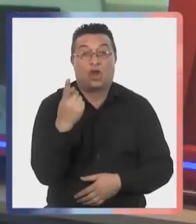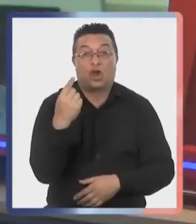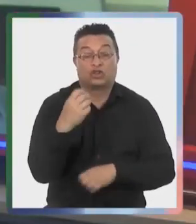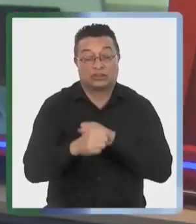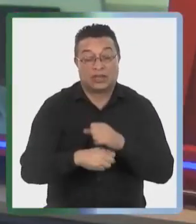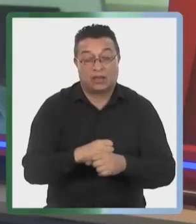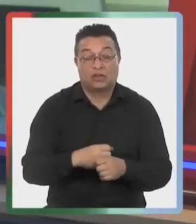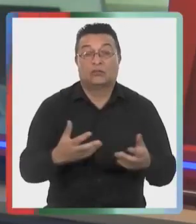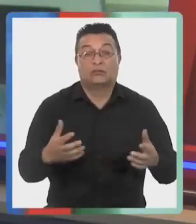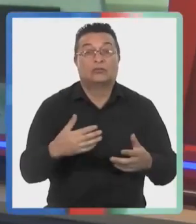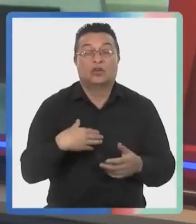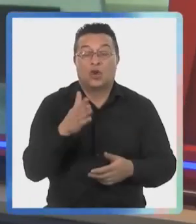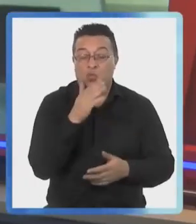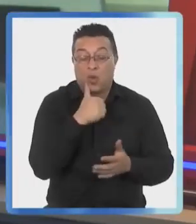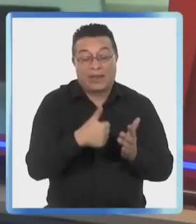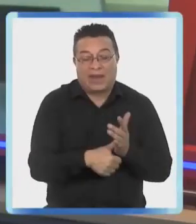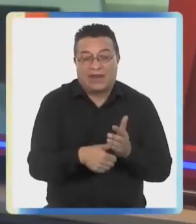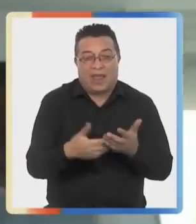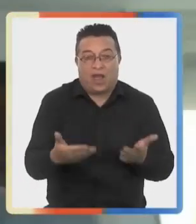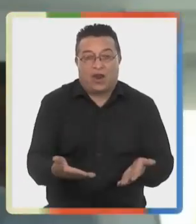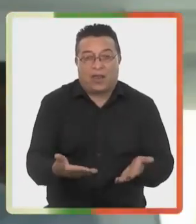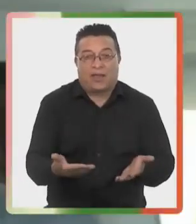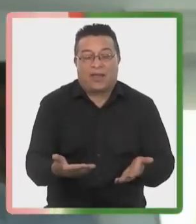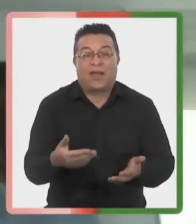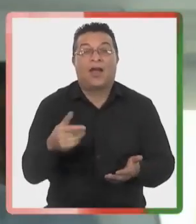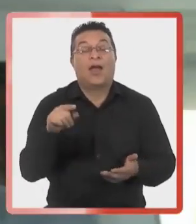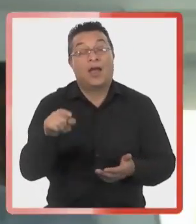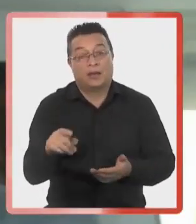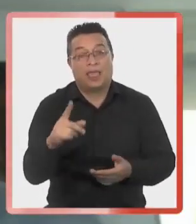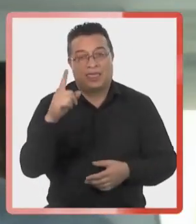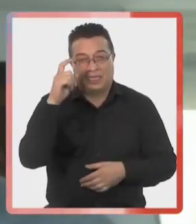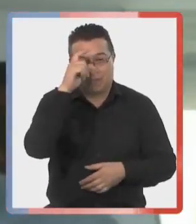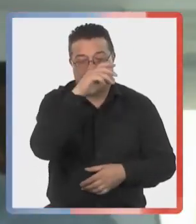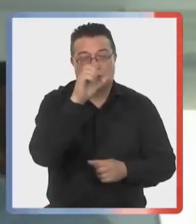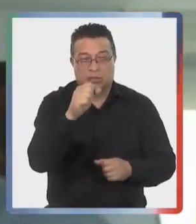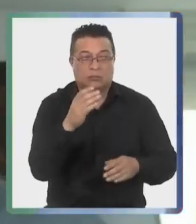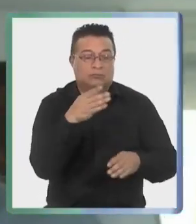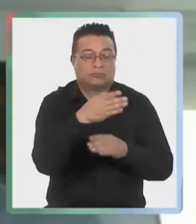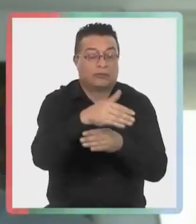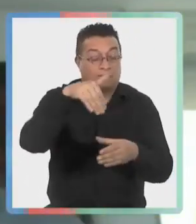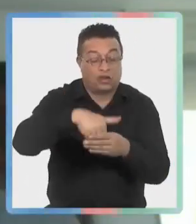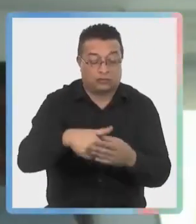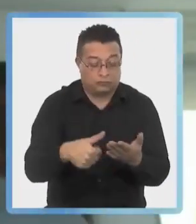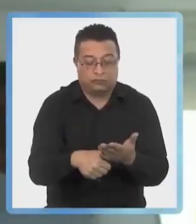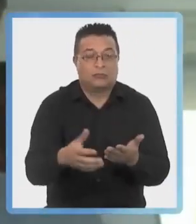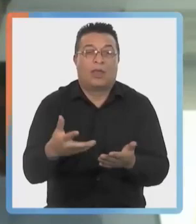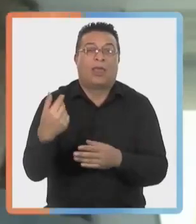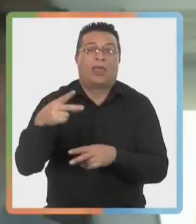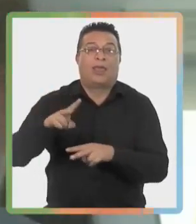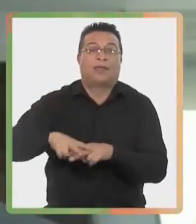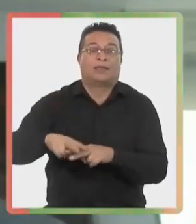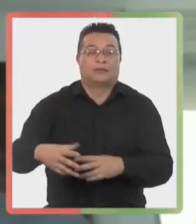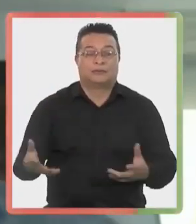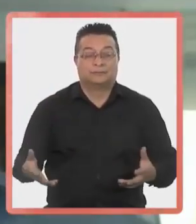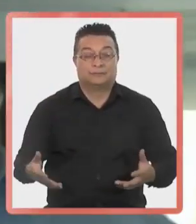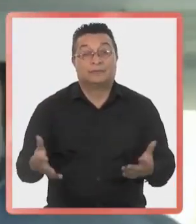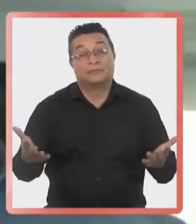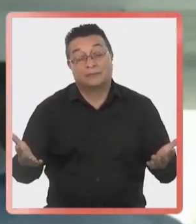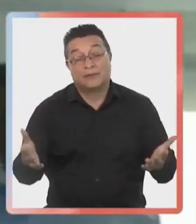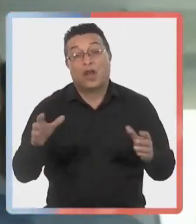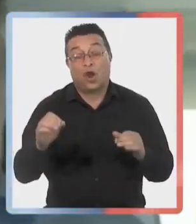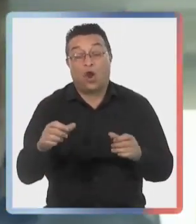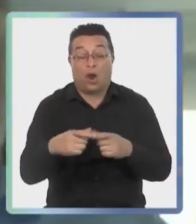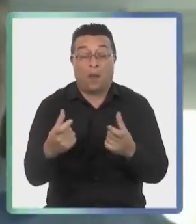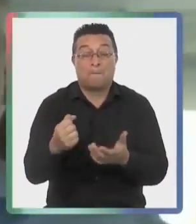11 años, en el fondo no tienen un carnet vigente, ¿ya? Y por lo tanto difícilmente podrían votar sin el carnet de identidad, digamos, ¿no? O